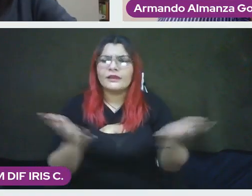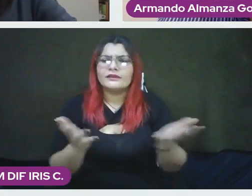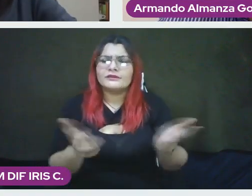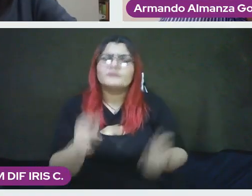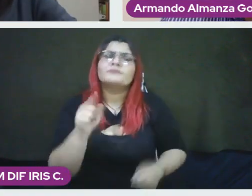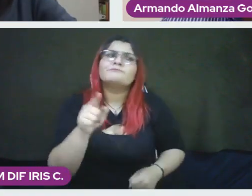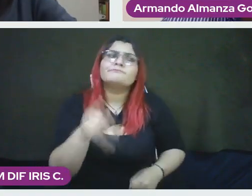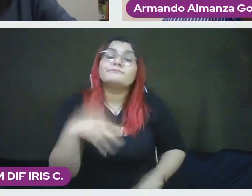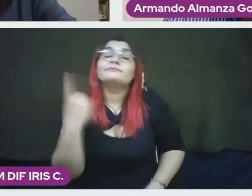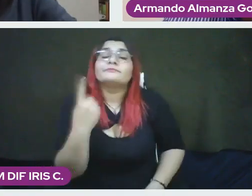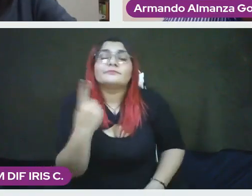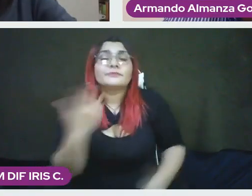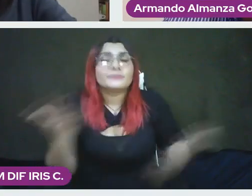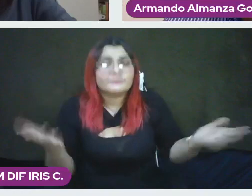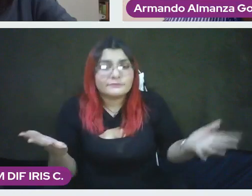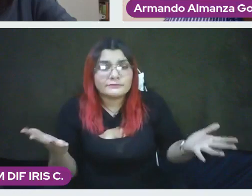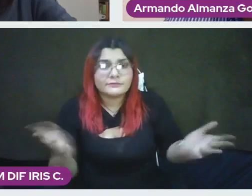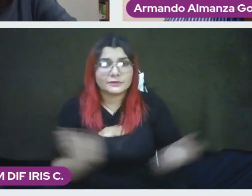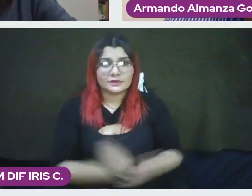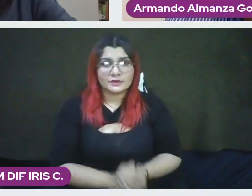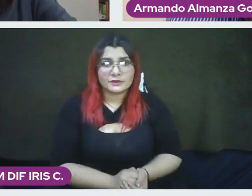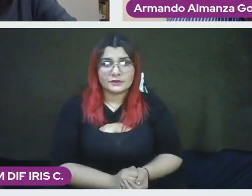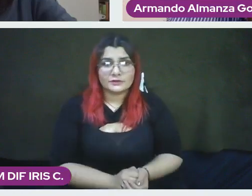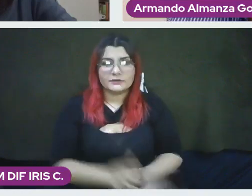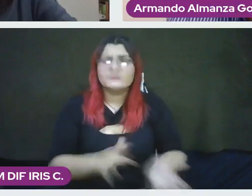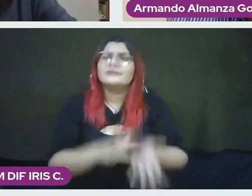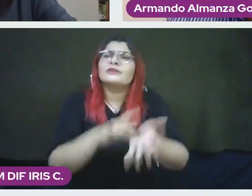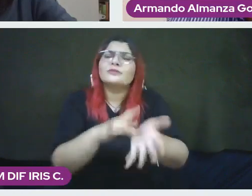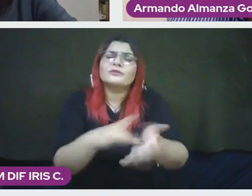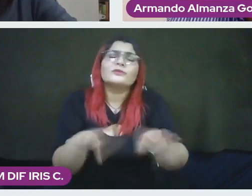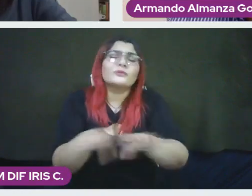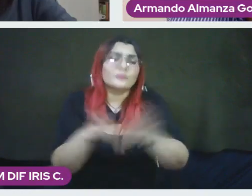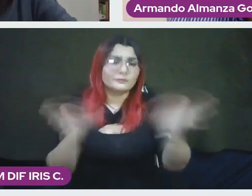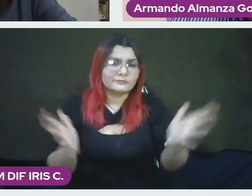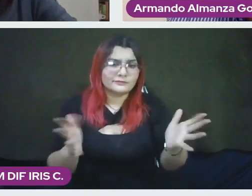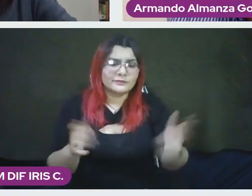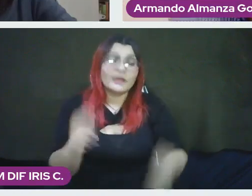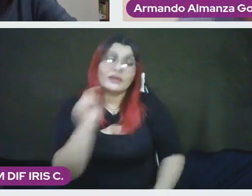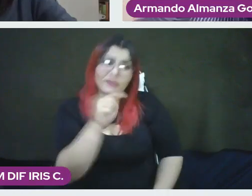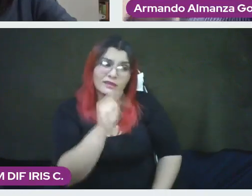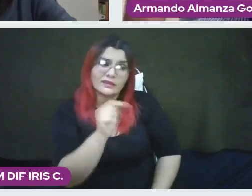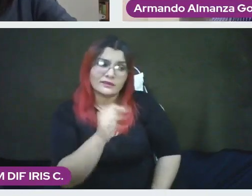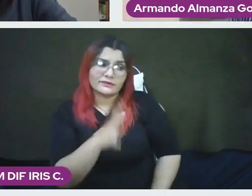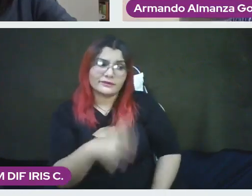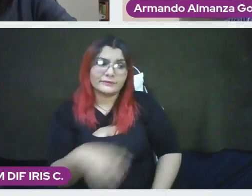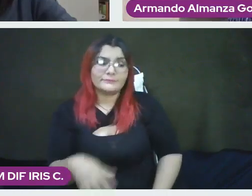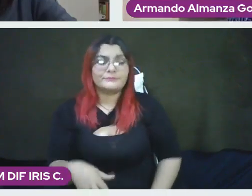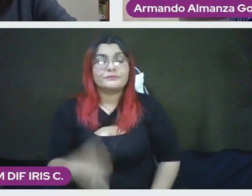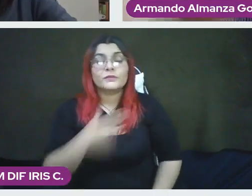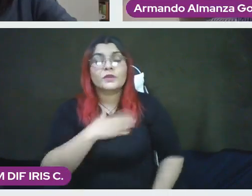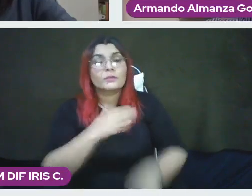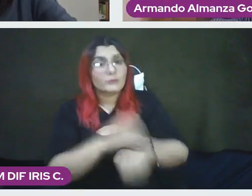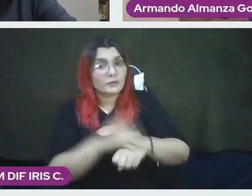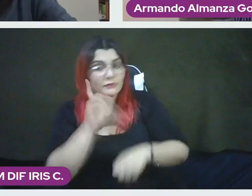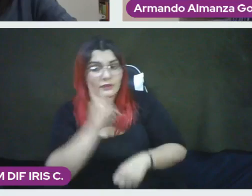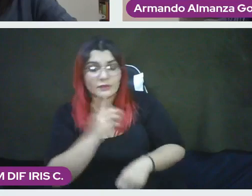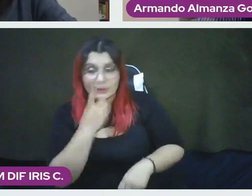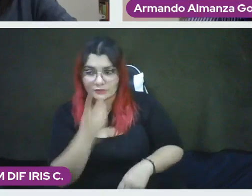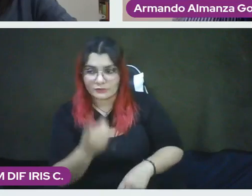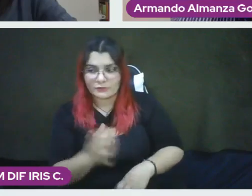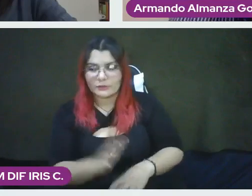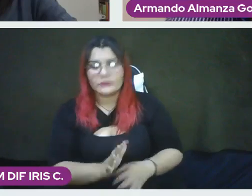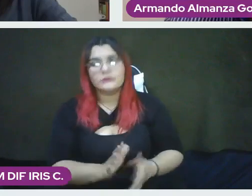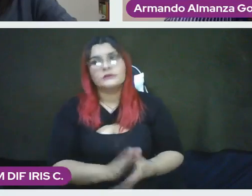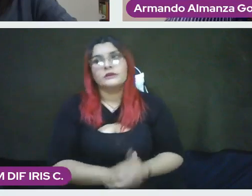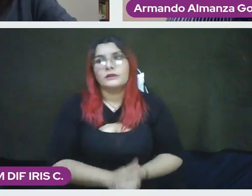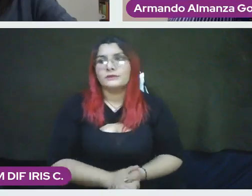¿Puedo hacer algo por ti? Y me dijo, no, nada más acompáñame. Me libré, porque a los otros dos sí les había